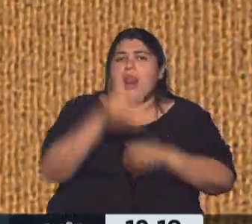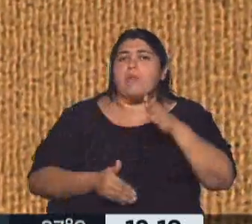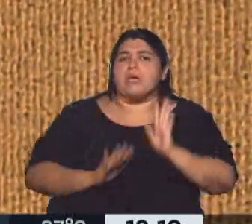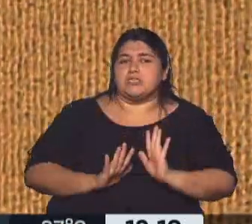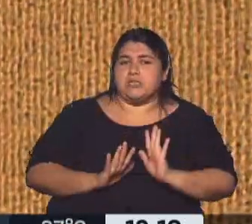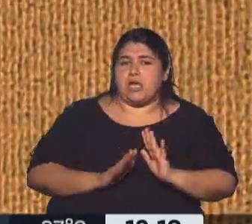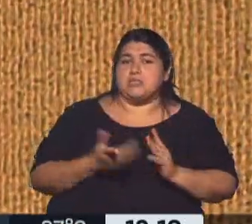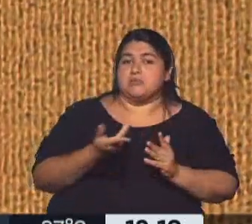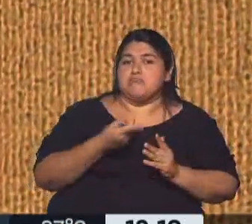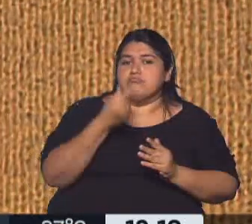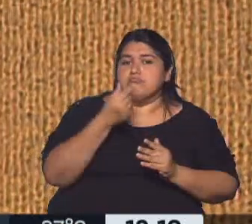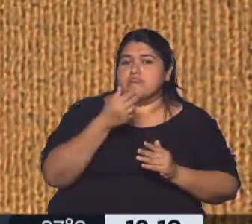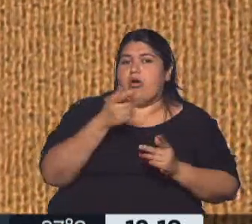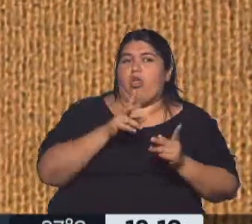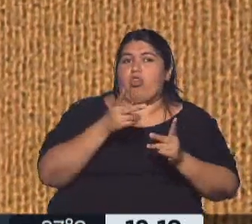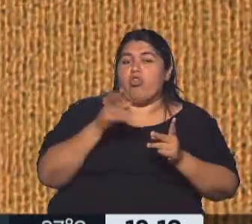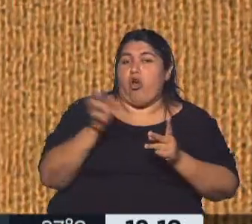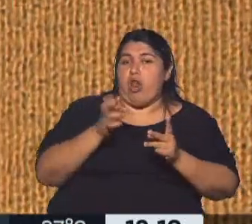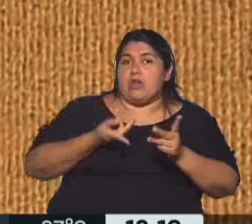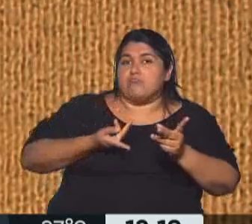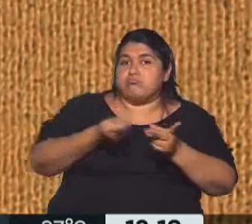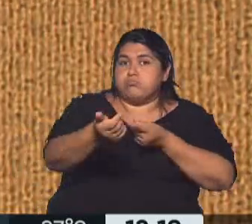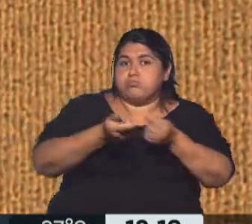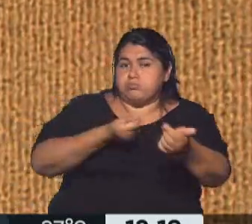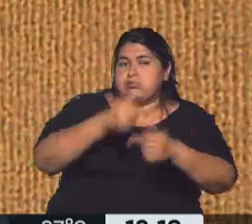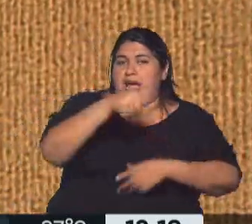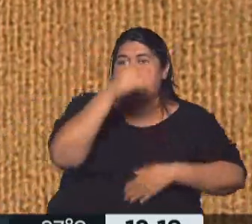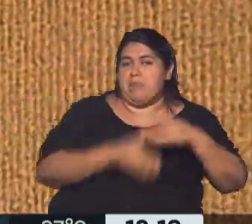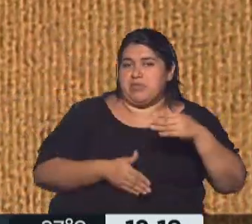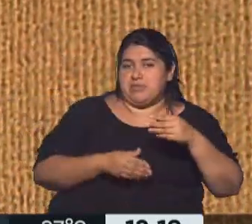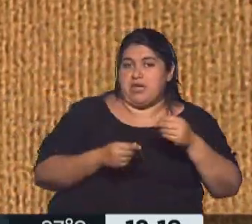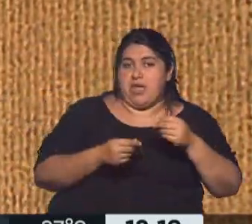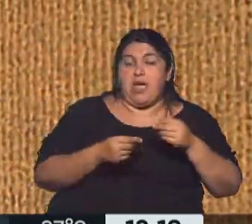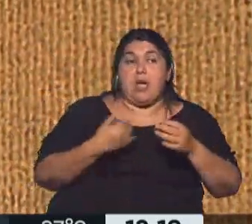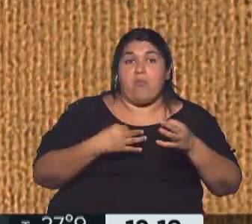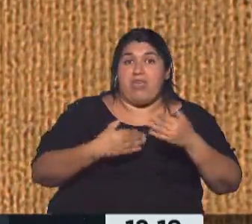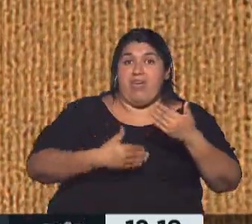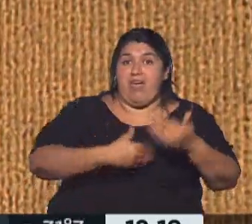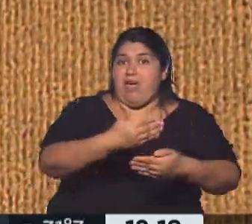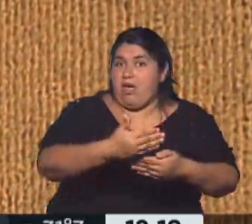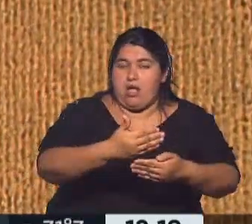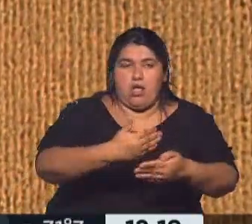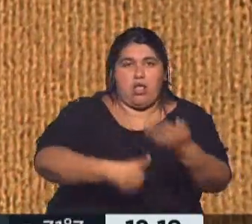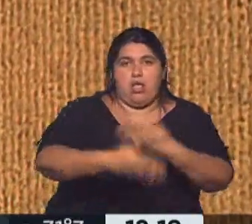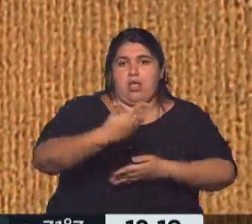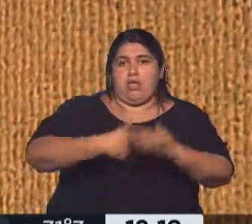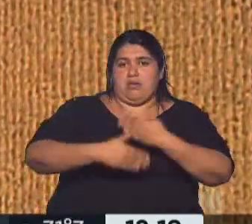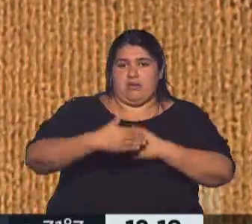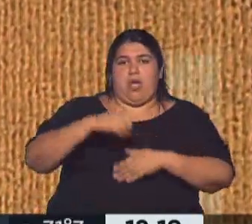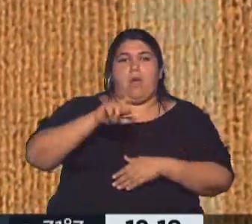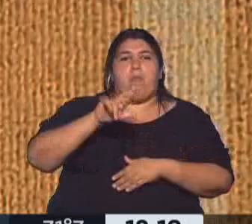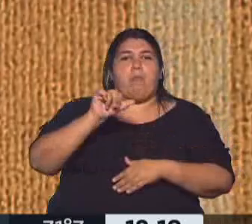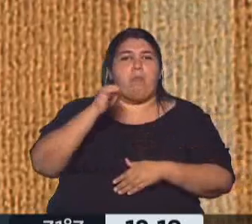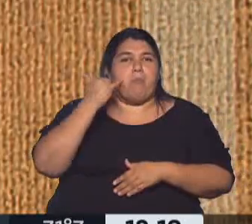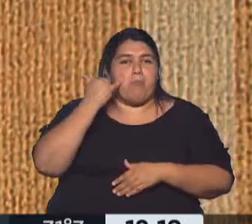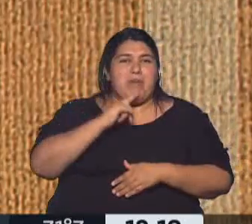la compra ilimitada de dólares. O sea, ir para atrás con la decisión que implementó Alfonso Prat-Gay,